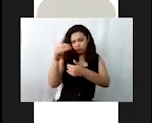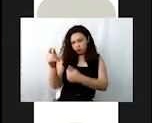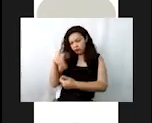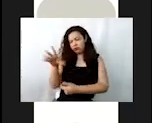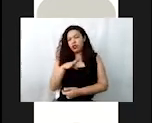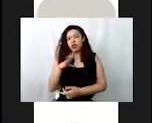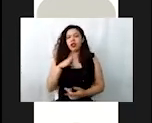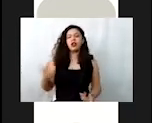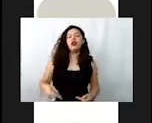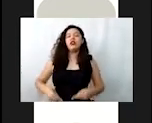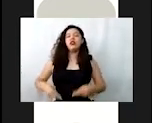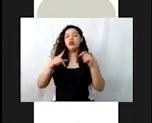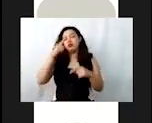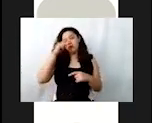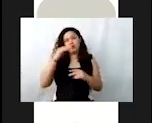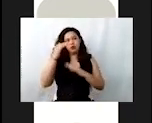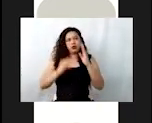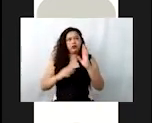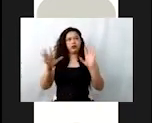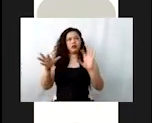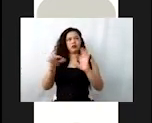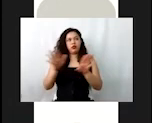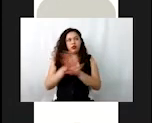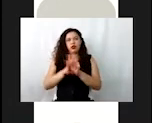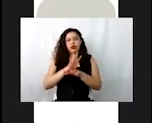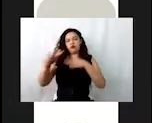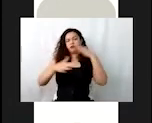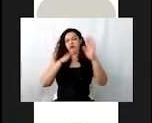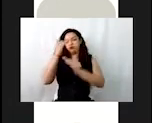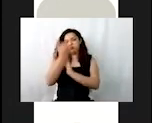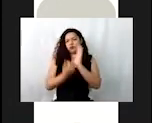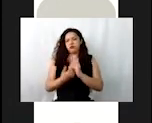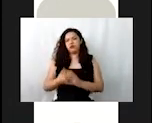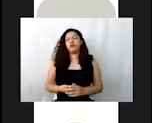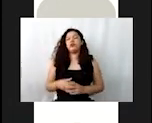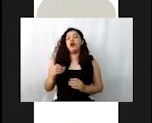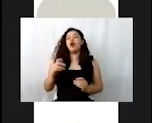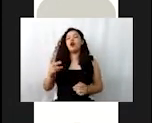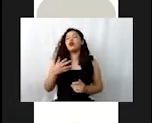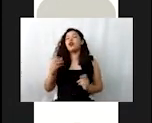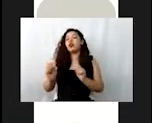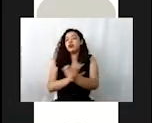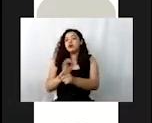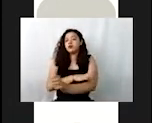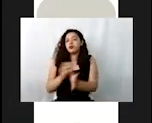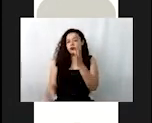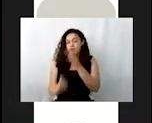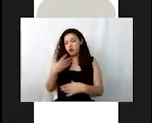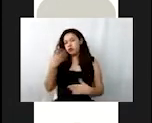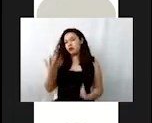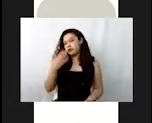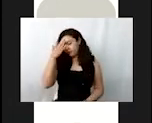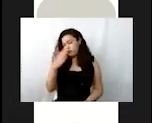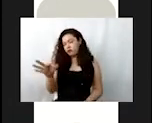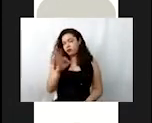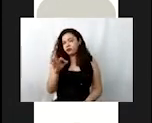componente de mitigación o adaptación al cambio climático o de energías renovables, ¿no? Si bien sé que a lo mejor van a